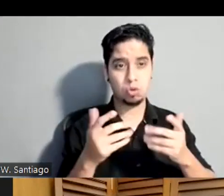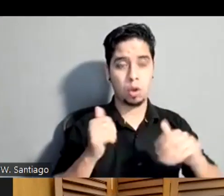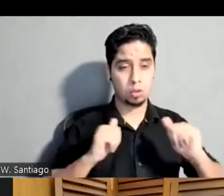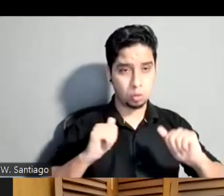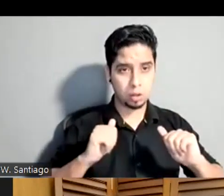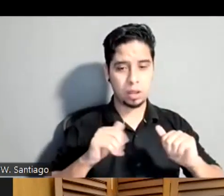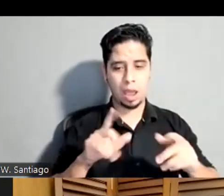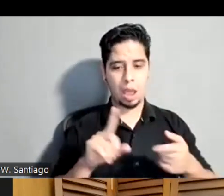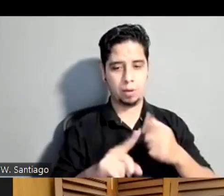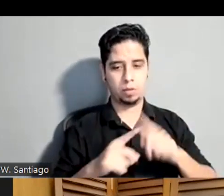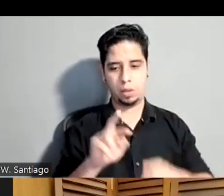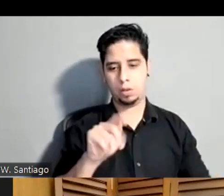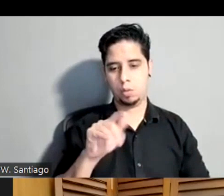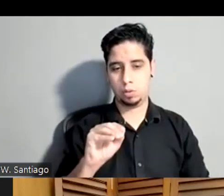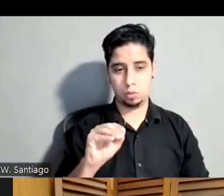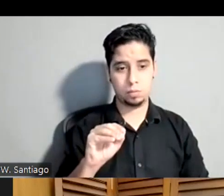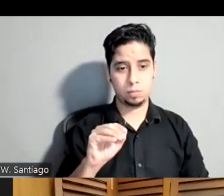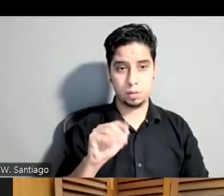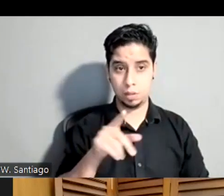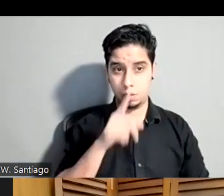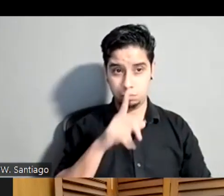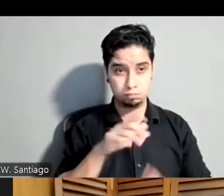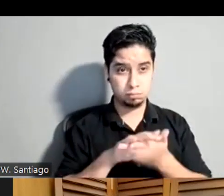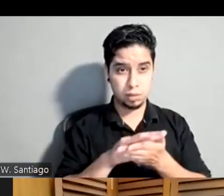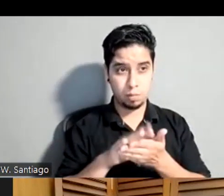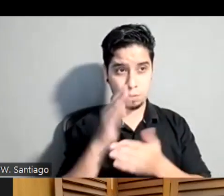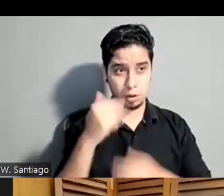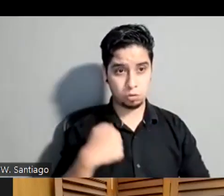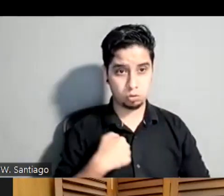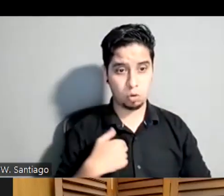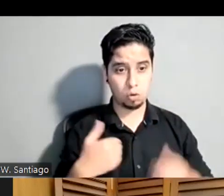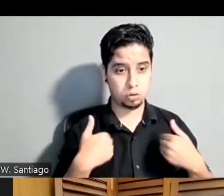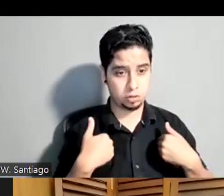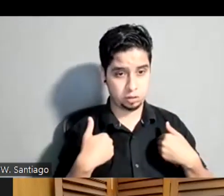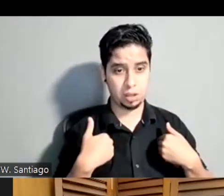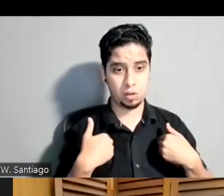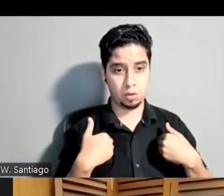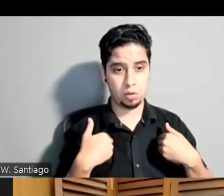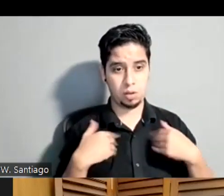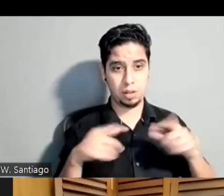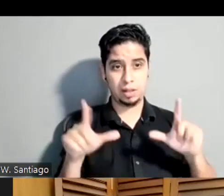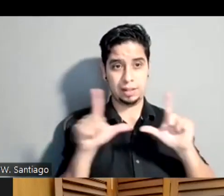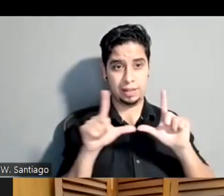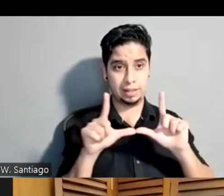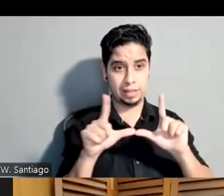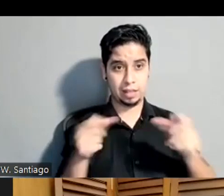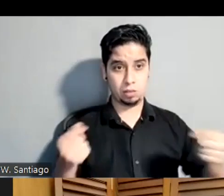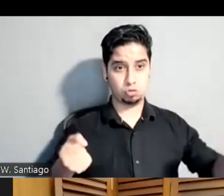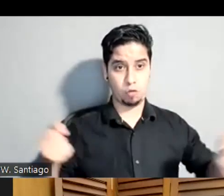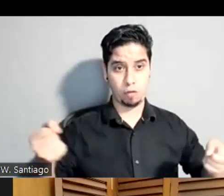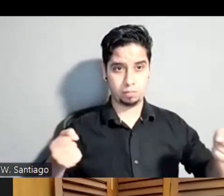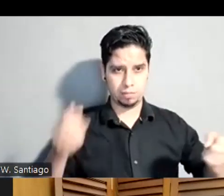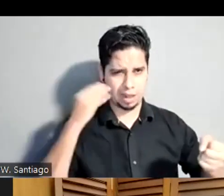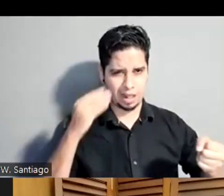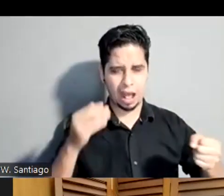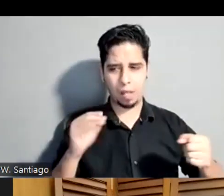Roberto. Y es una cosa bien chévere porque yo tengo licencia de chofer, que es la licencia número 4. Ajá. Así que